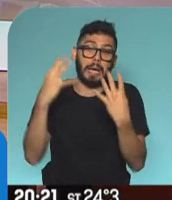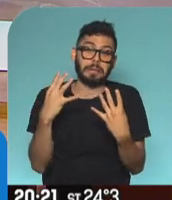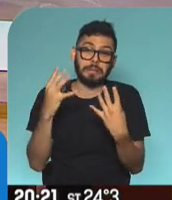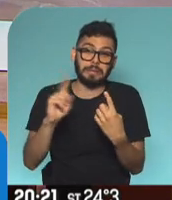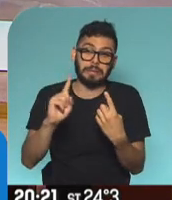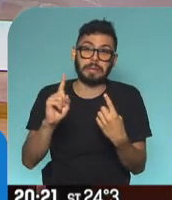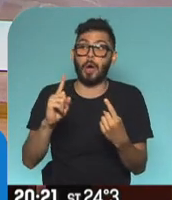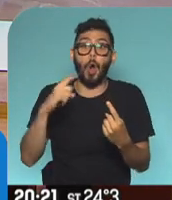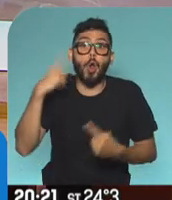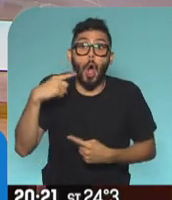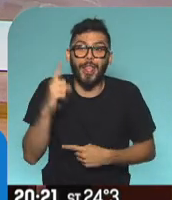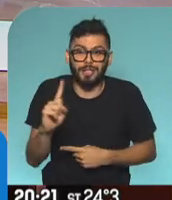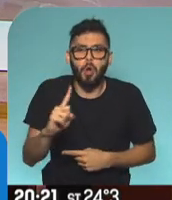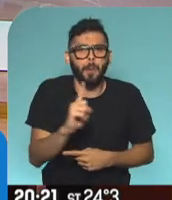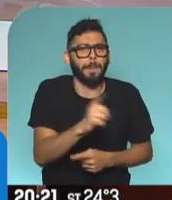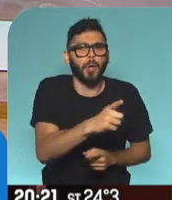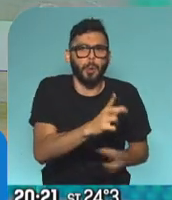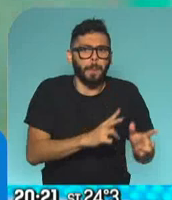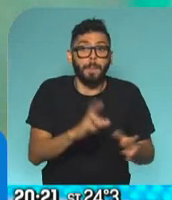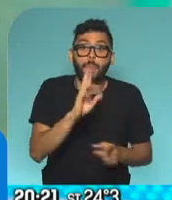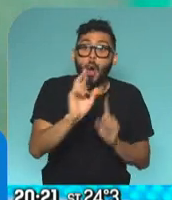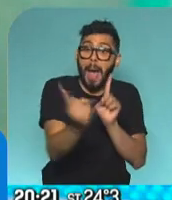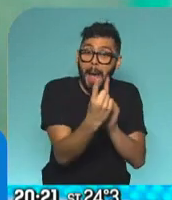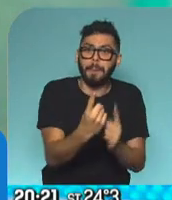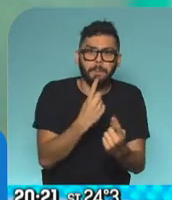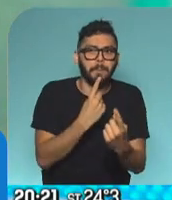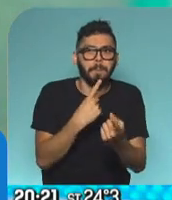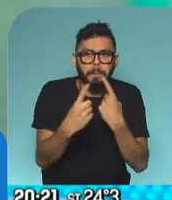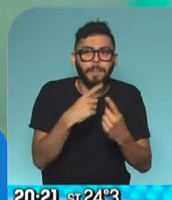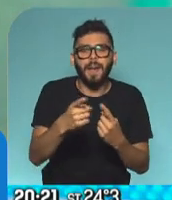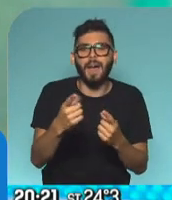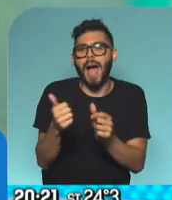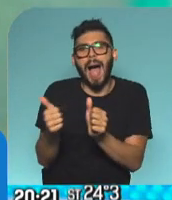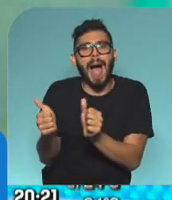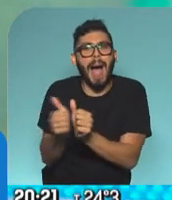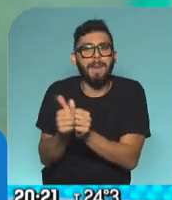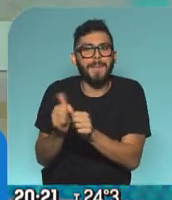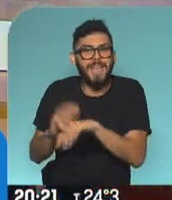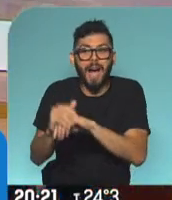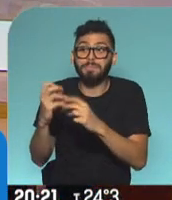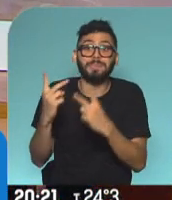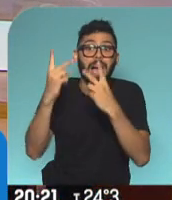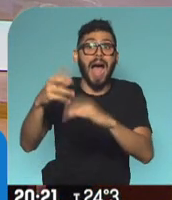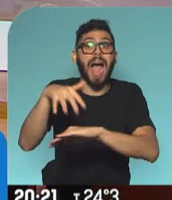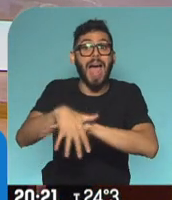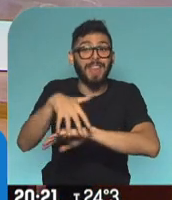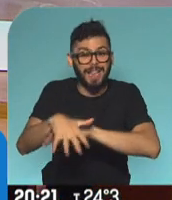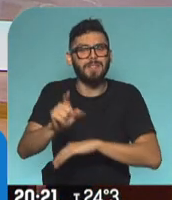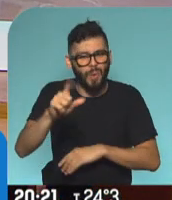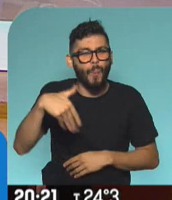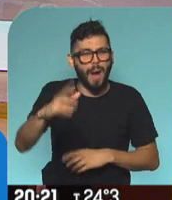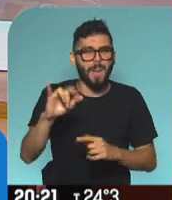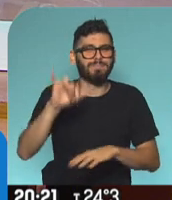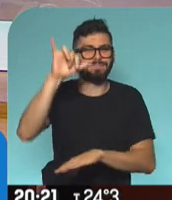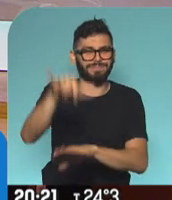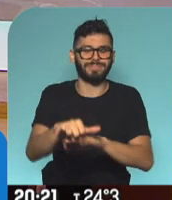no pero la que recibí estaba guardando y ahorrando para tener plata para irse con su amiga a conocer cataratas en base a chava